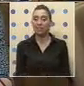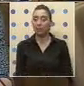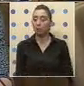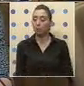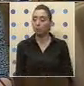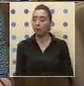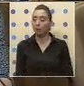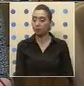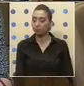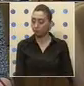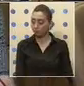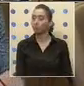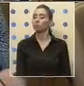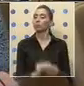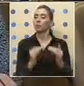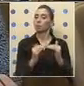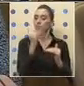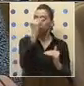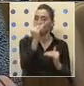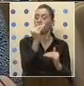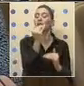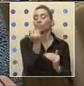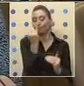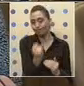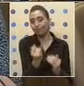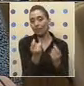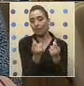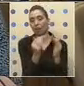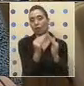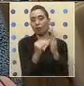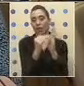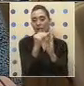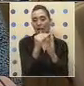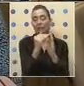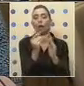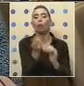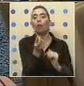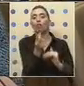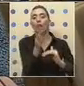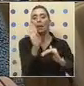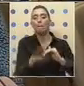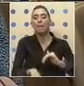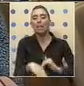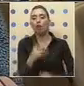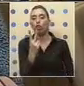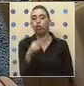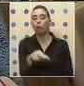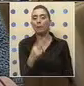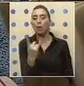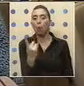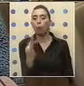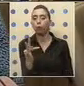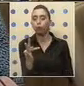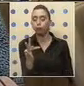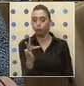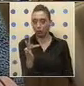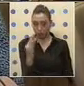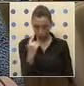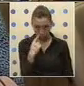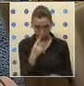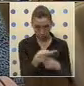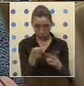aumento inevitable en el valor de las viviendas bajo las 2.000 UF. Un ejemplo simple lo